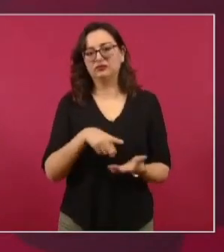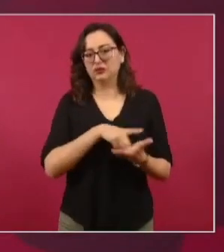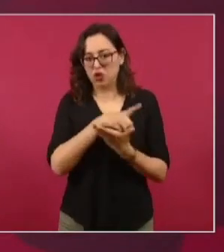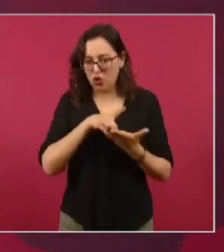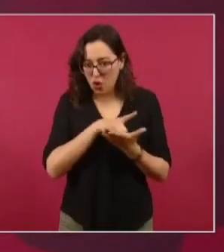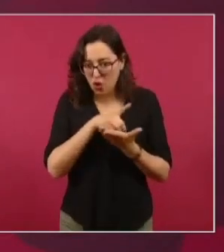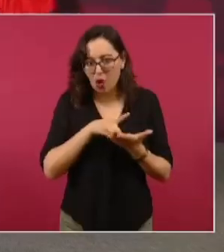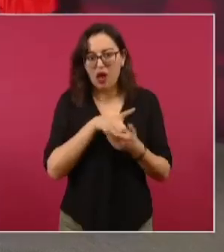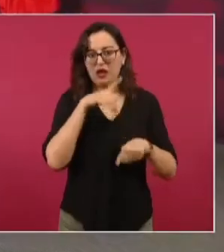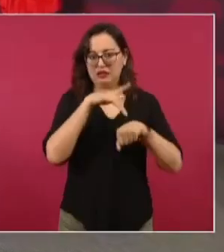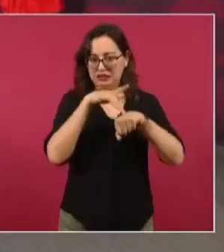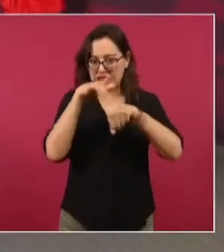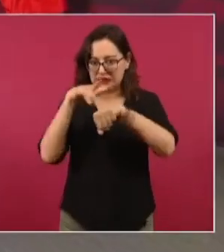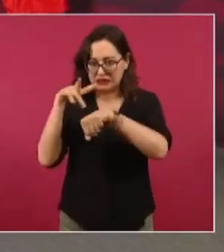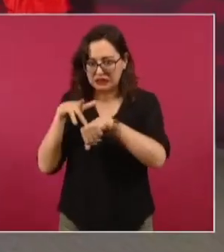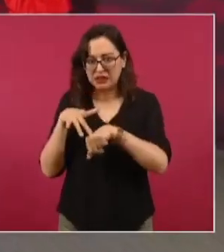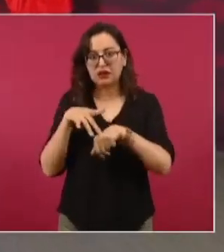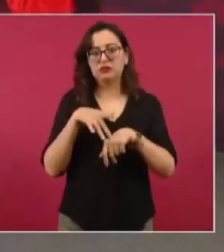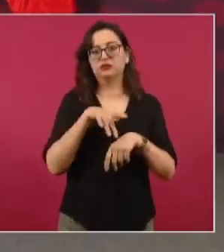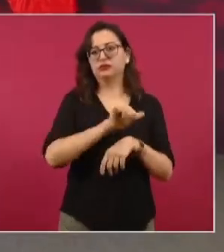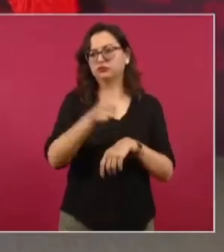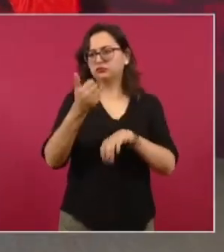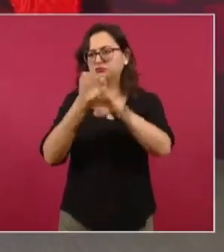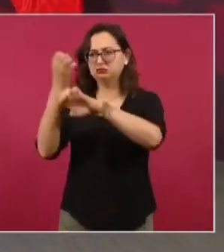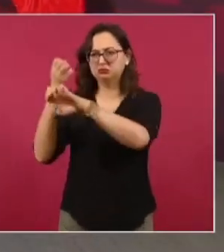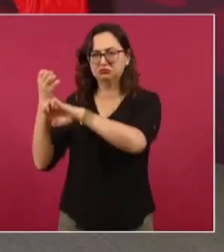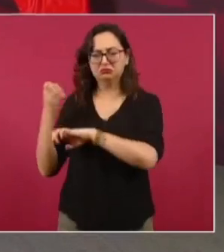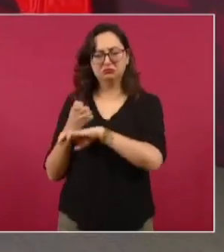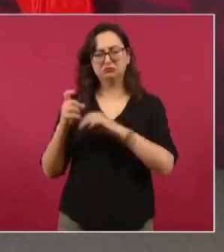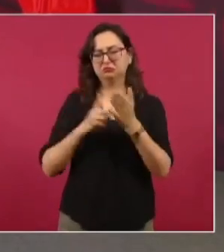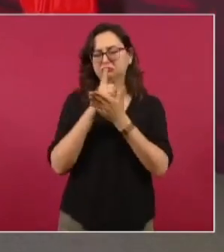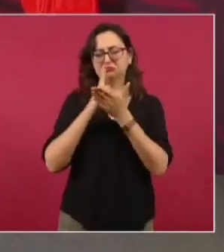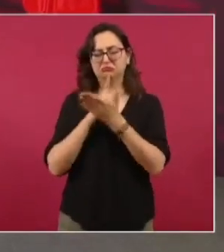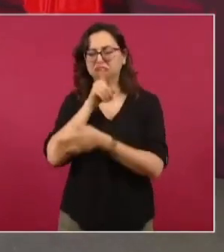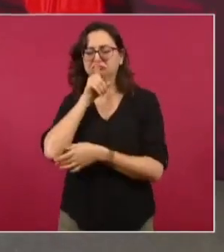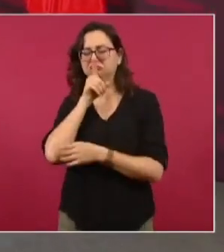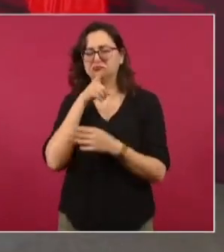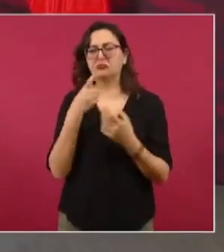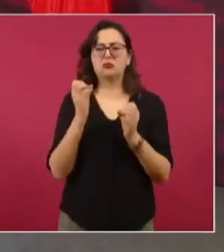pongo Guanajuato cómo es posible que un estado